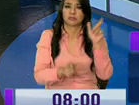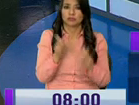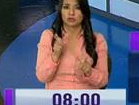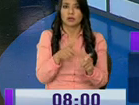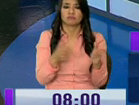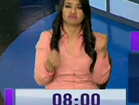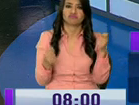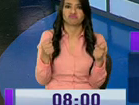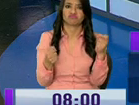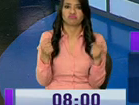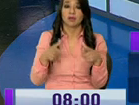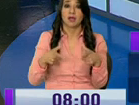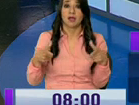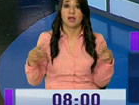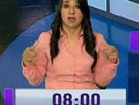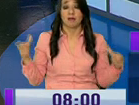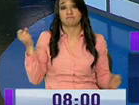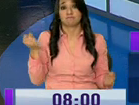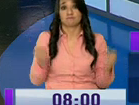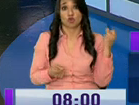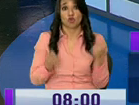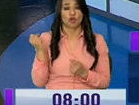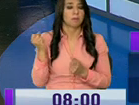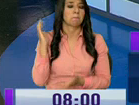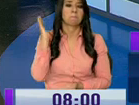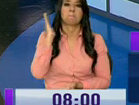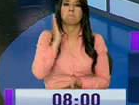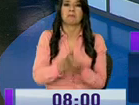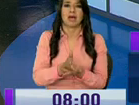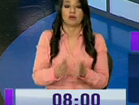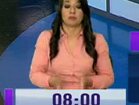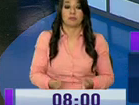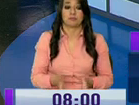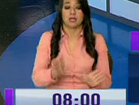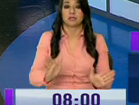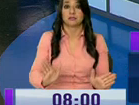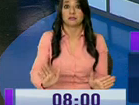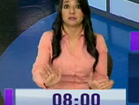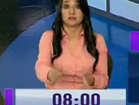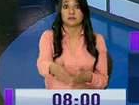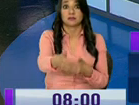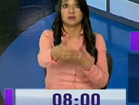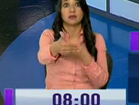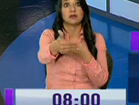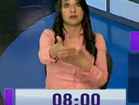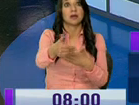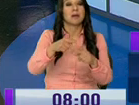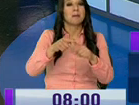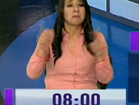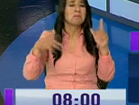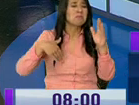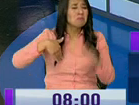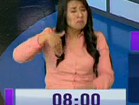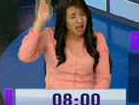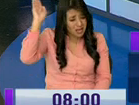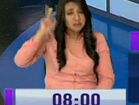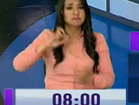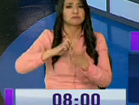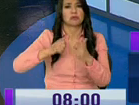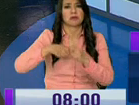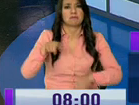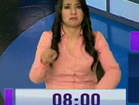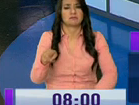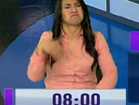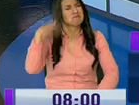que conducen estos camiones pesados están cerrando las vías de la ciudad. Pero sin duda los actores mayoritarios o los de